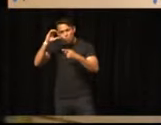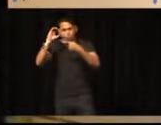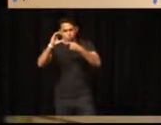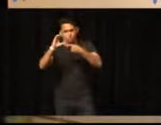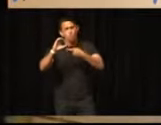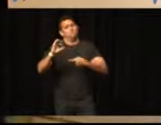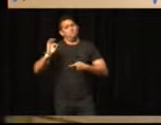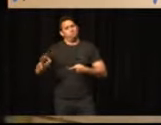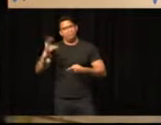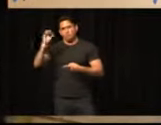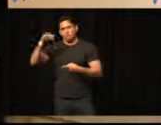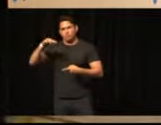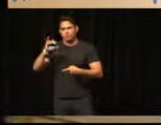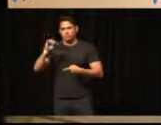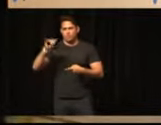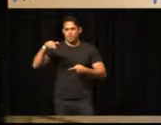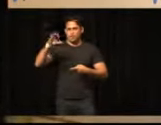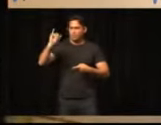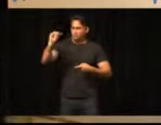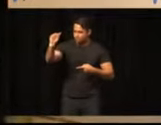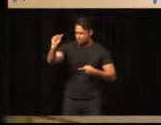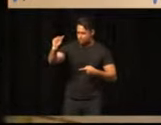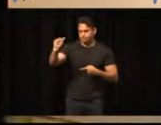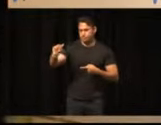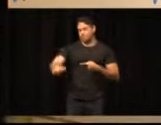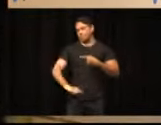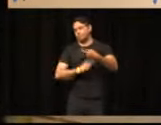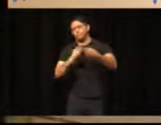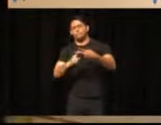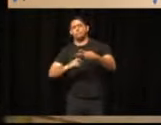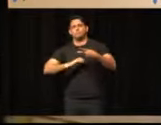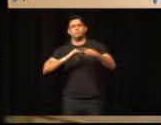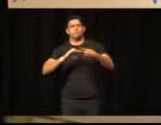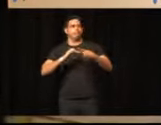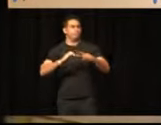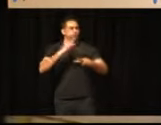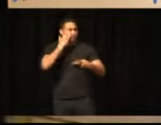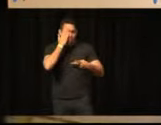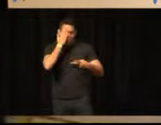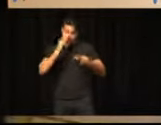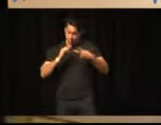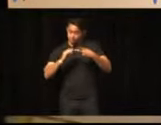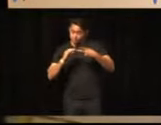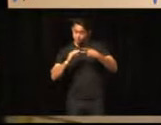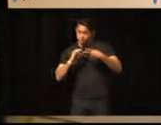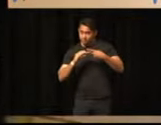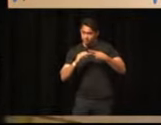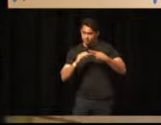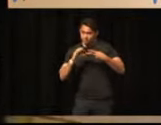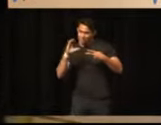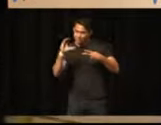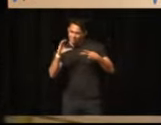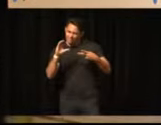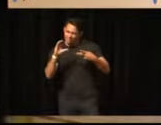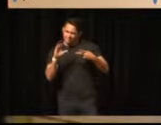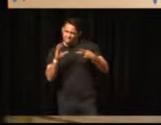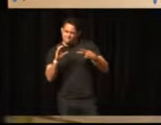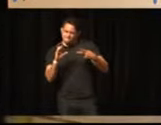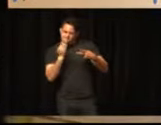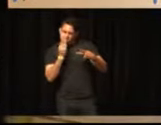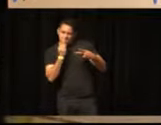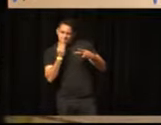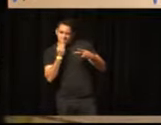a la empresa a hacer inversión social. Una segunda C es relativa a la conveniencia